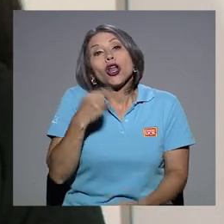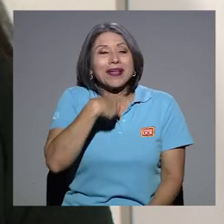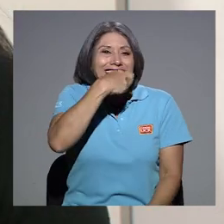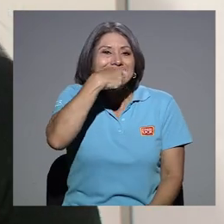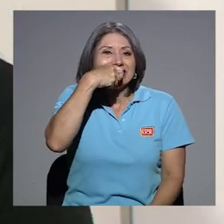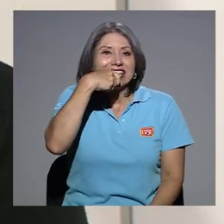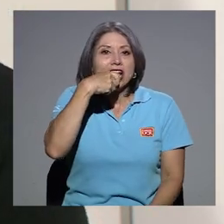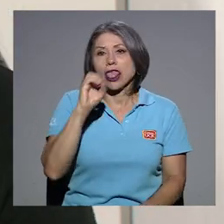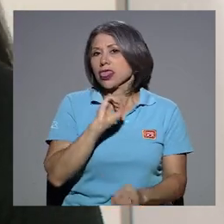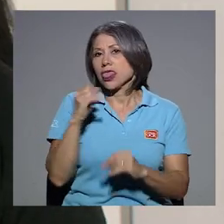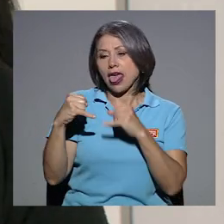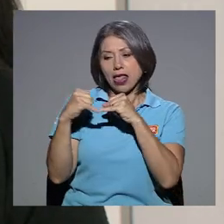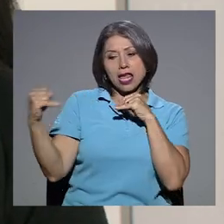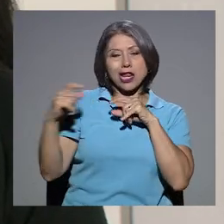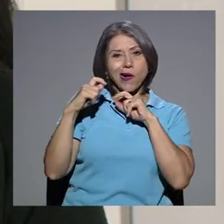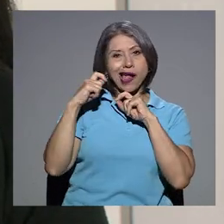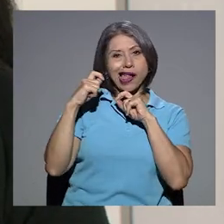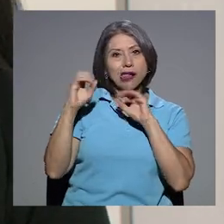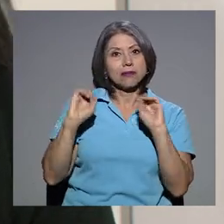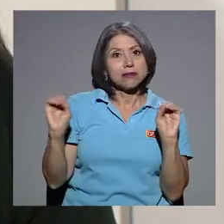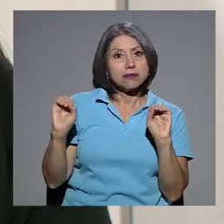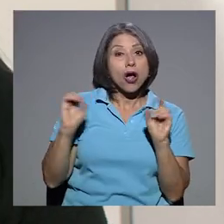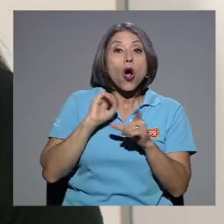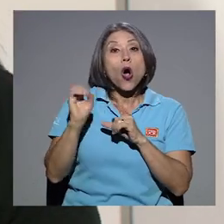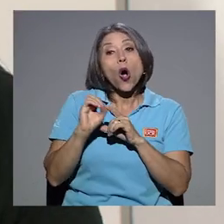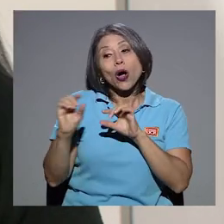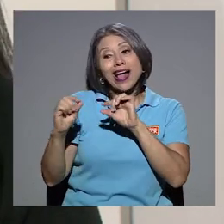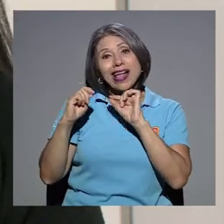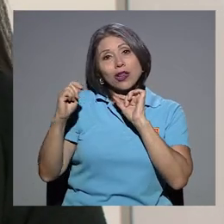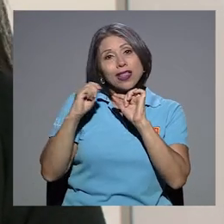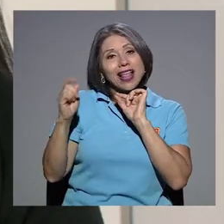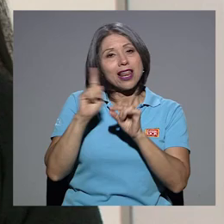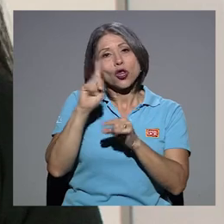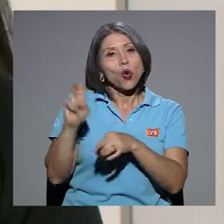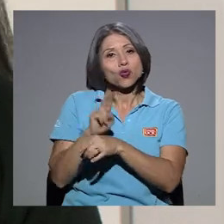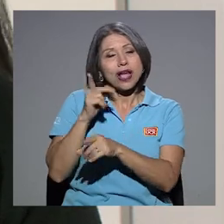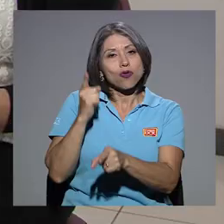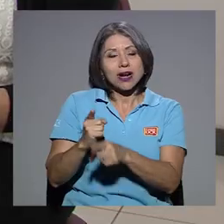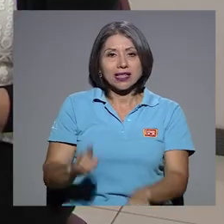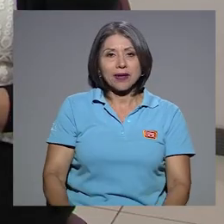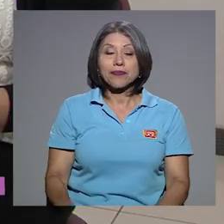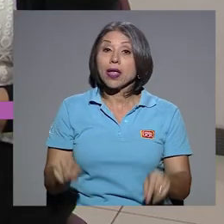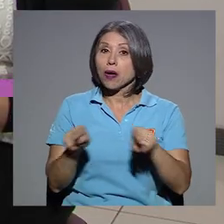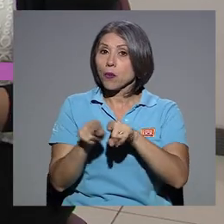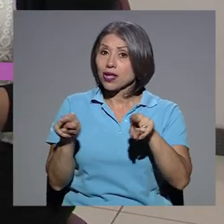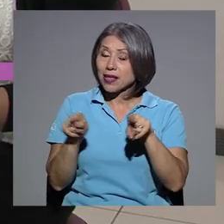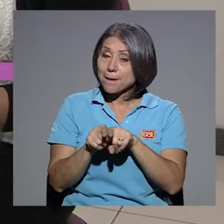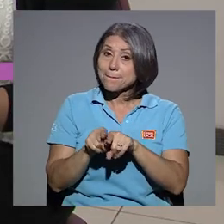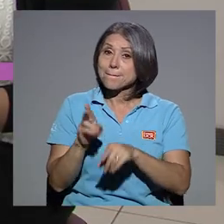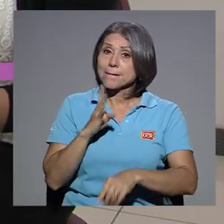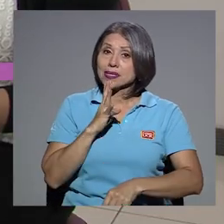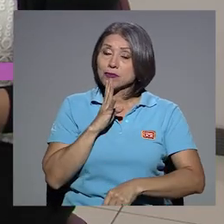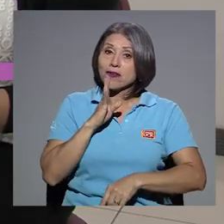los dientes y no usamos hilo dental, por ejemplo, o si el hilo dental no lo usamos de manera correcta. Porque estamos hablando también de